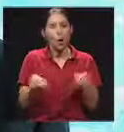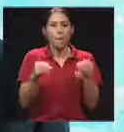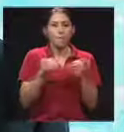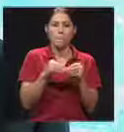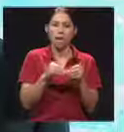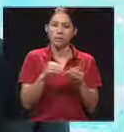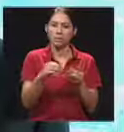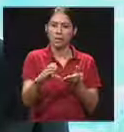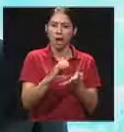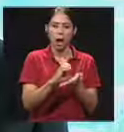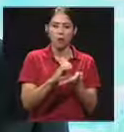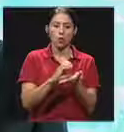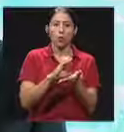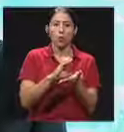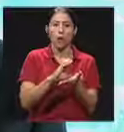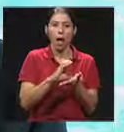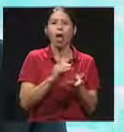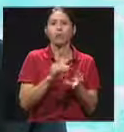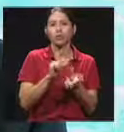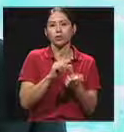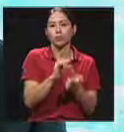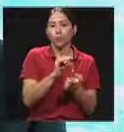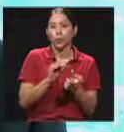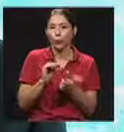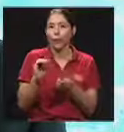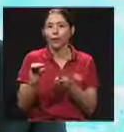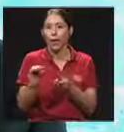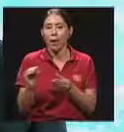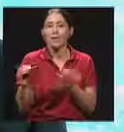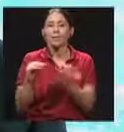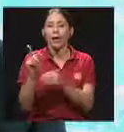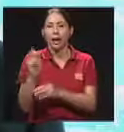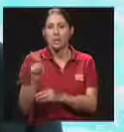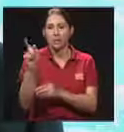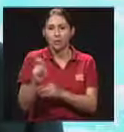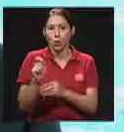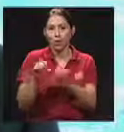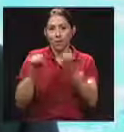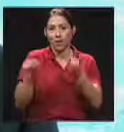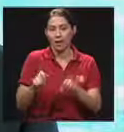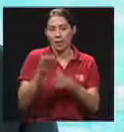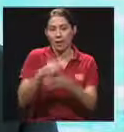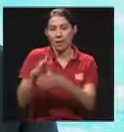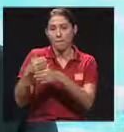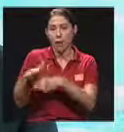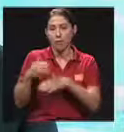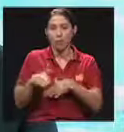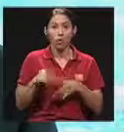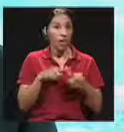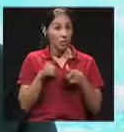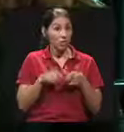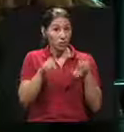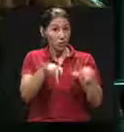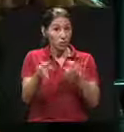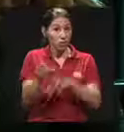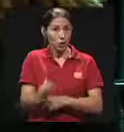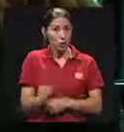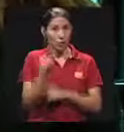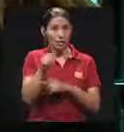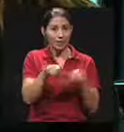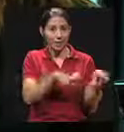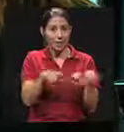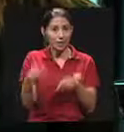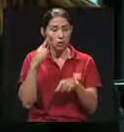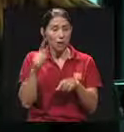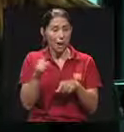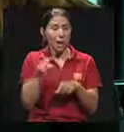nivel de salario y mayor nivel de pensión contribuya más para la pensión del régimen de reparto. Entonces, ¿sabes qué sirve las generaciones jóvenes que deben estar